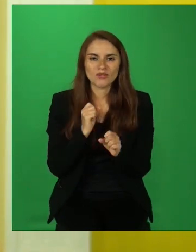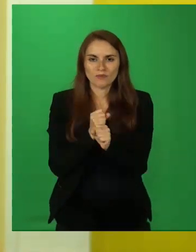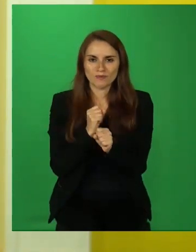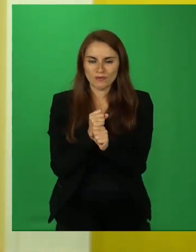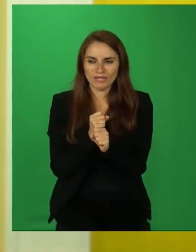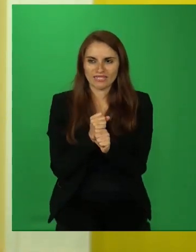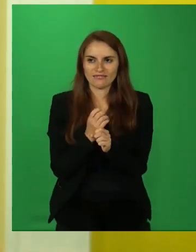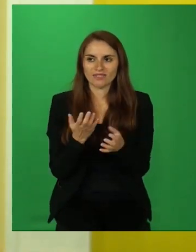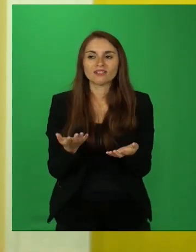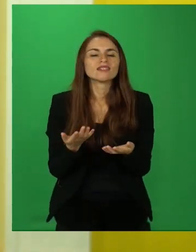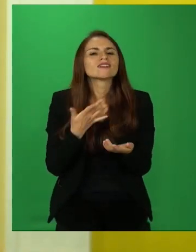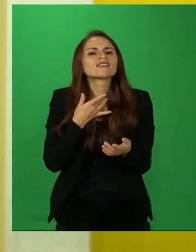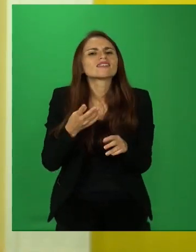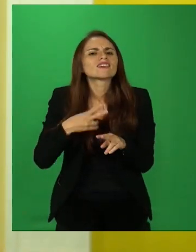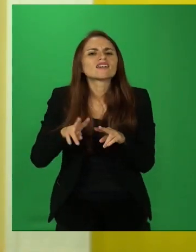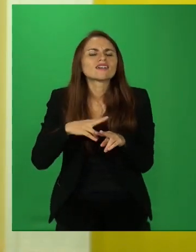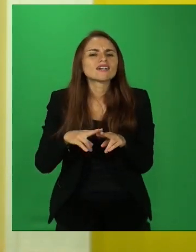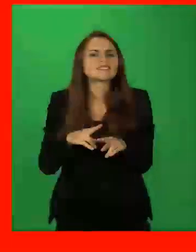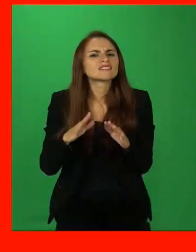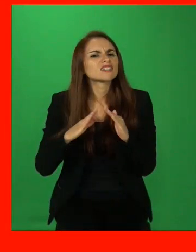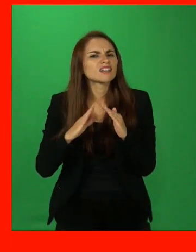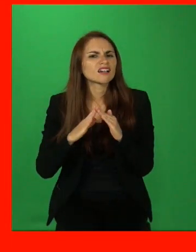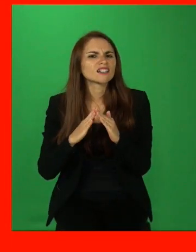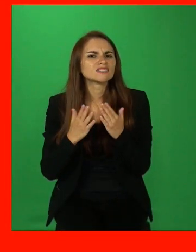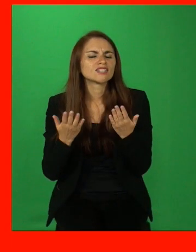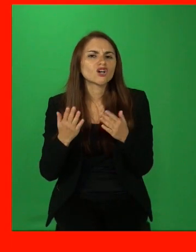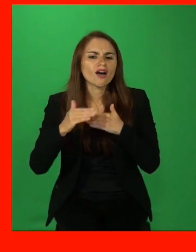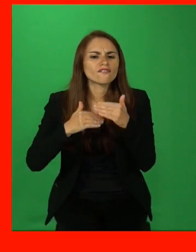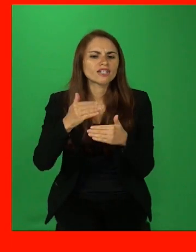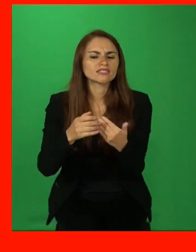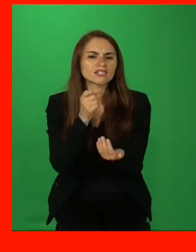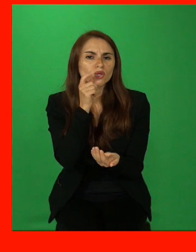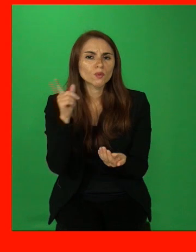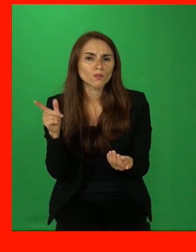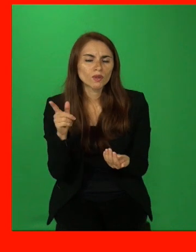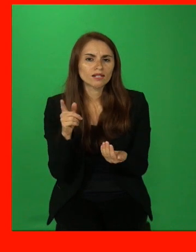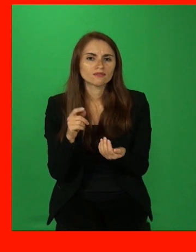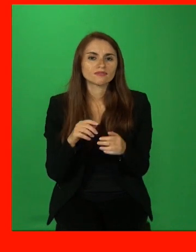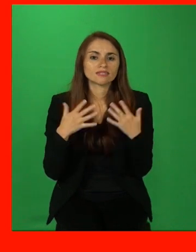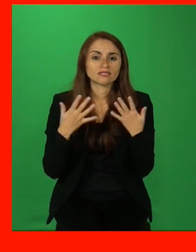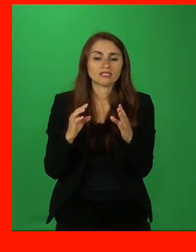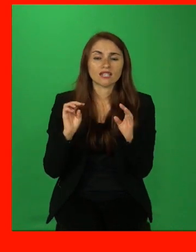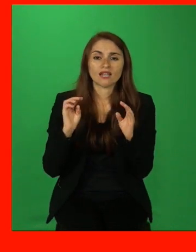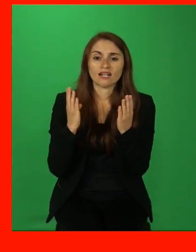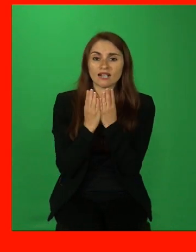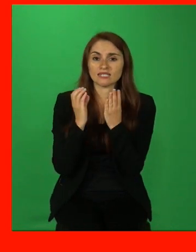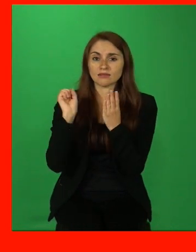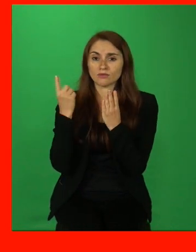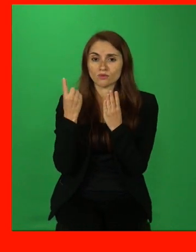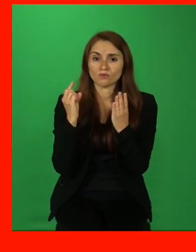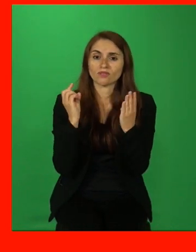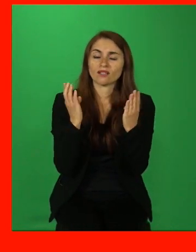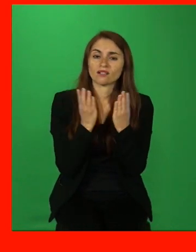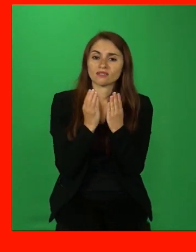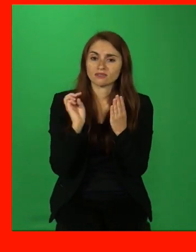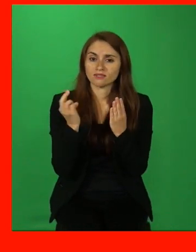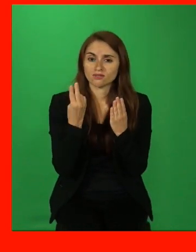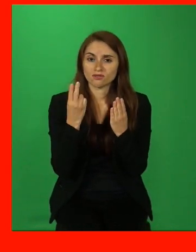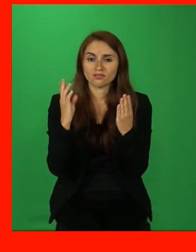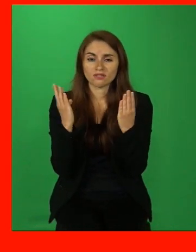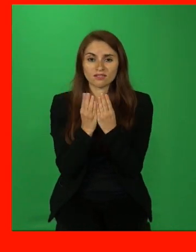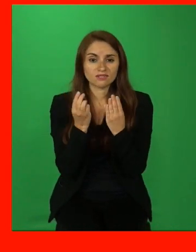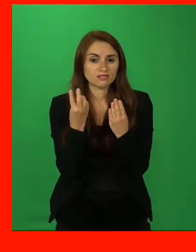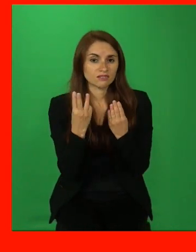trabajar qué es lo que puedes trabajar en tu casa o en que puedes avanzar con las tres clases que hemos estado trabajando en este